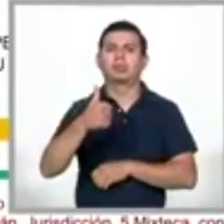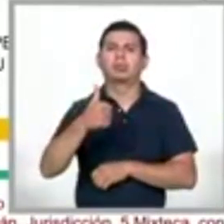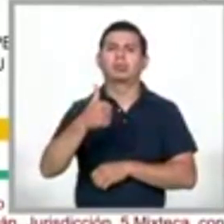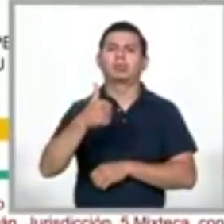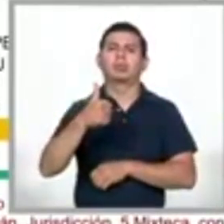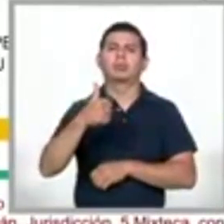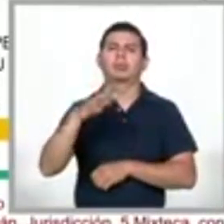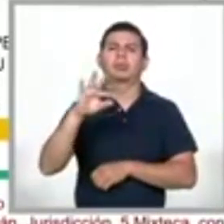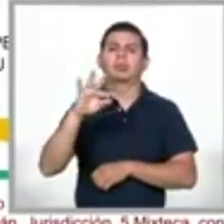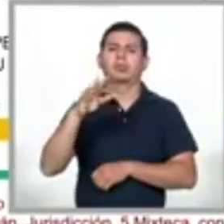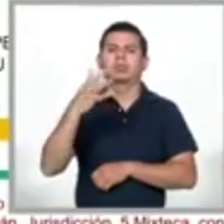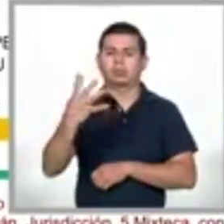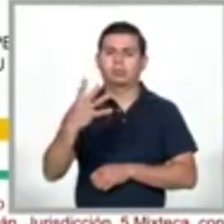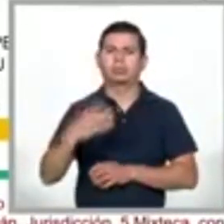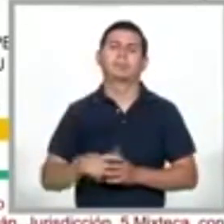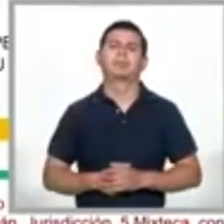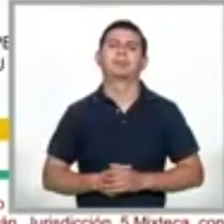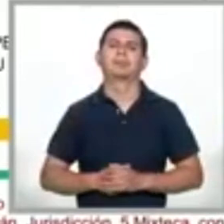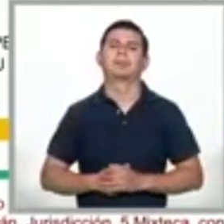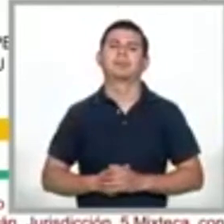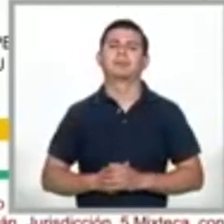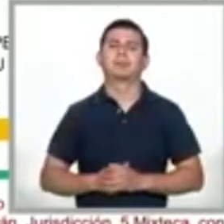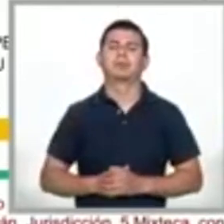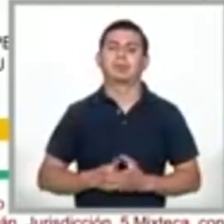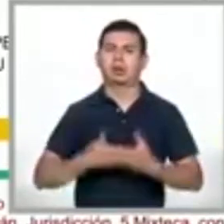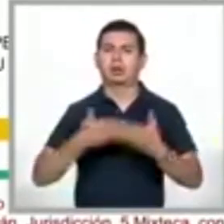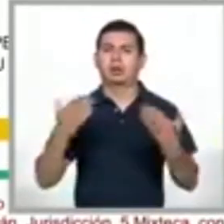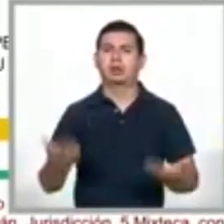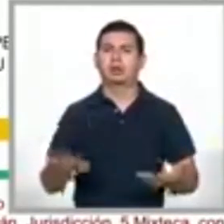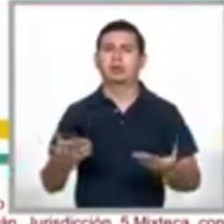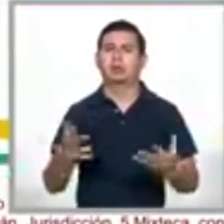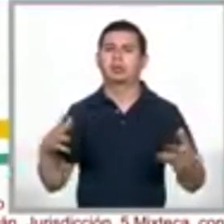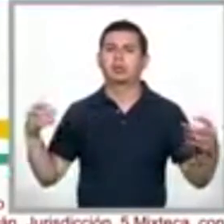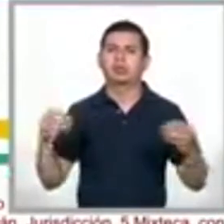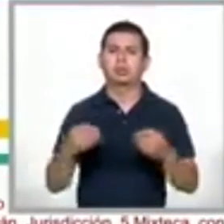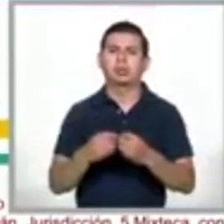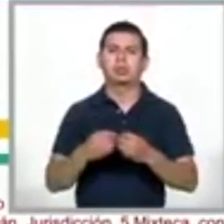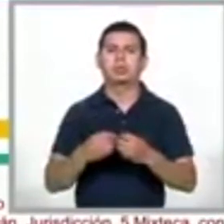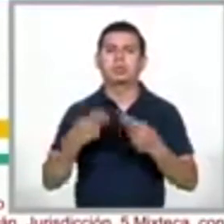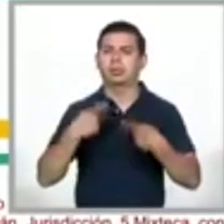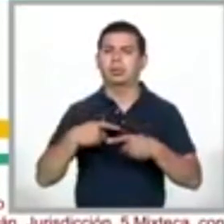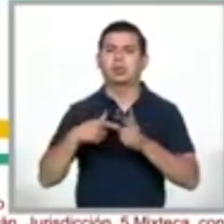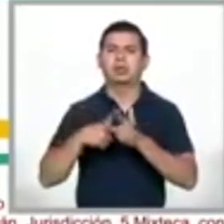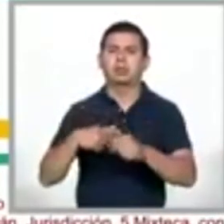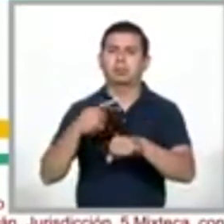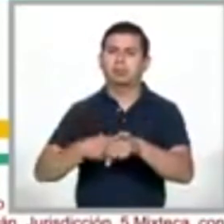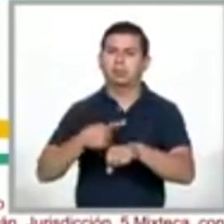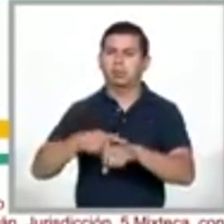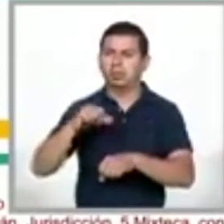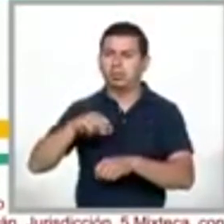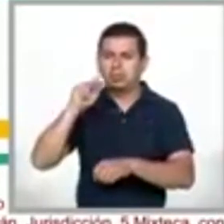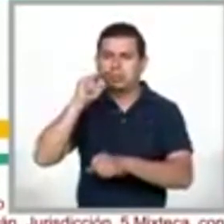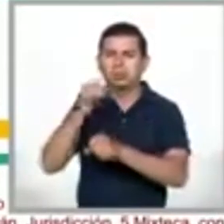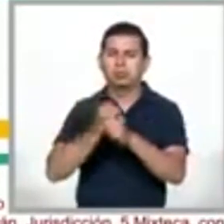6, 44. Con respecto al total de los casos activos a esta